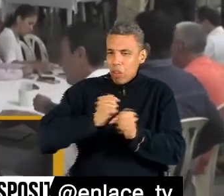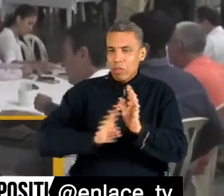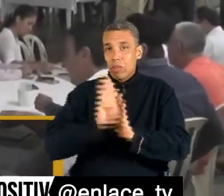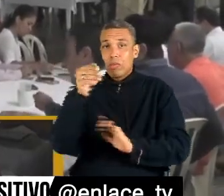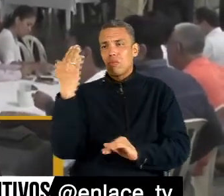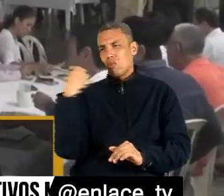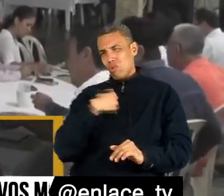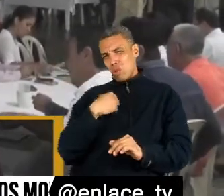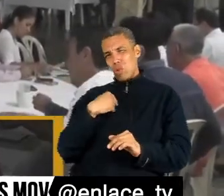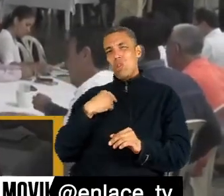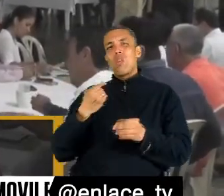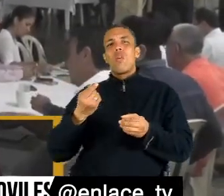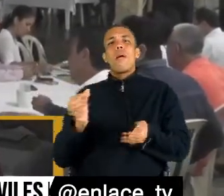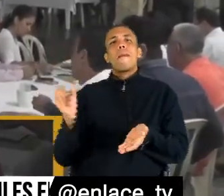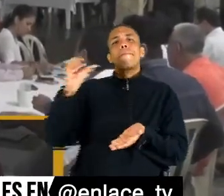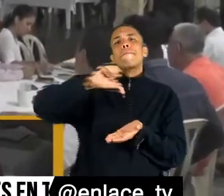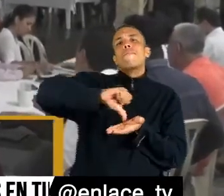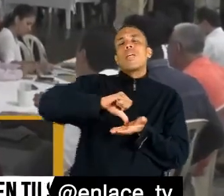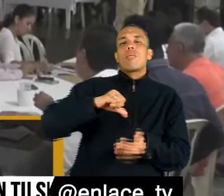vez,